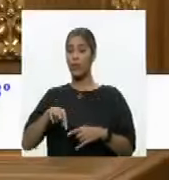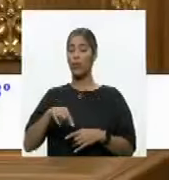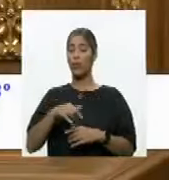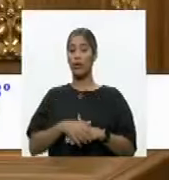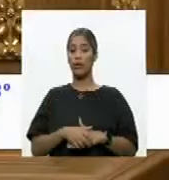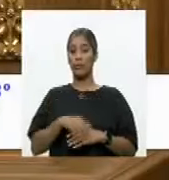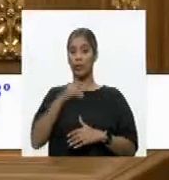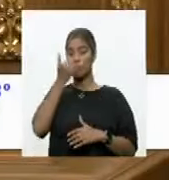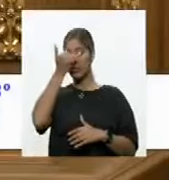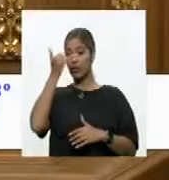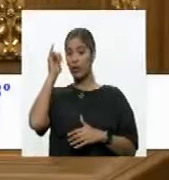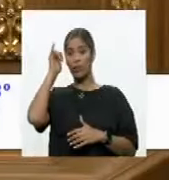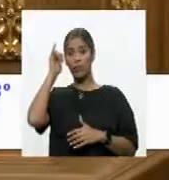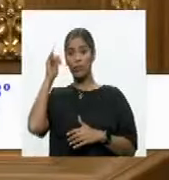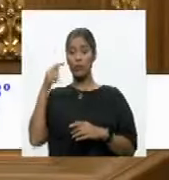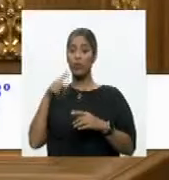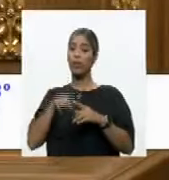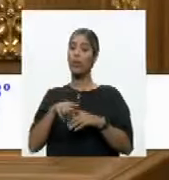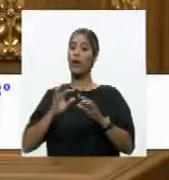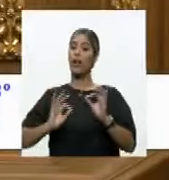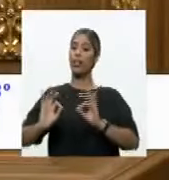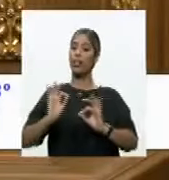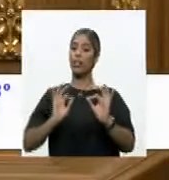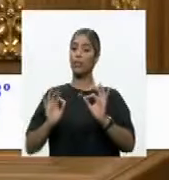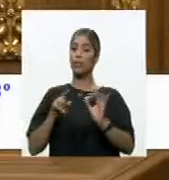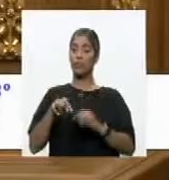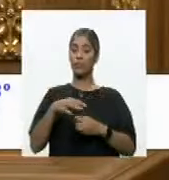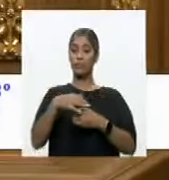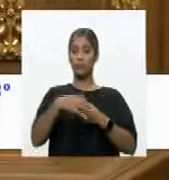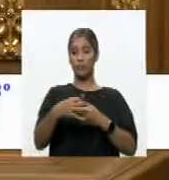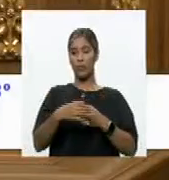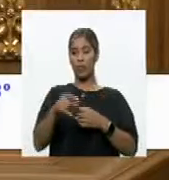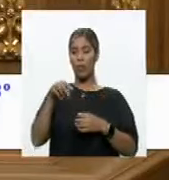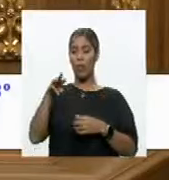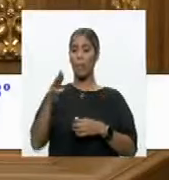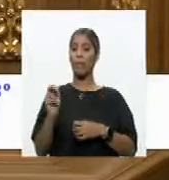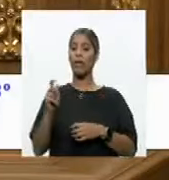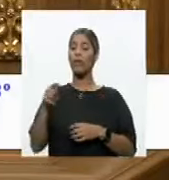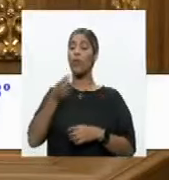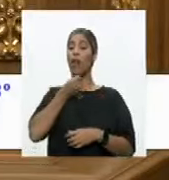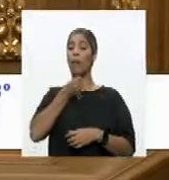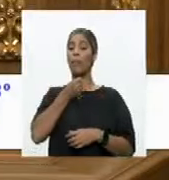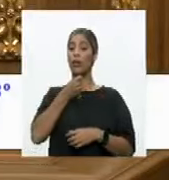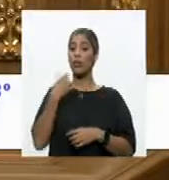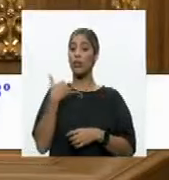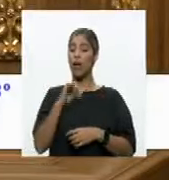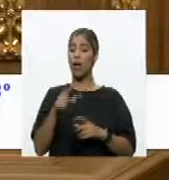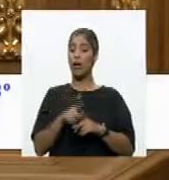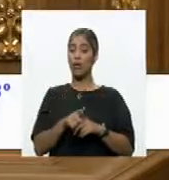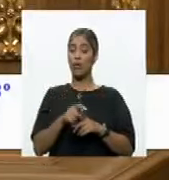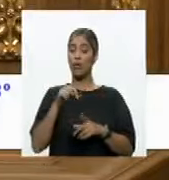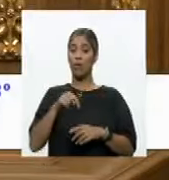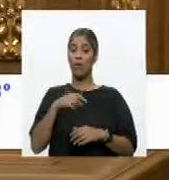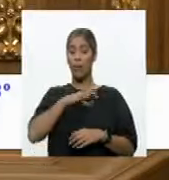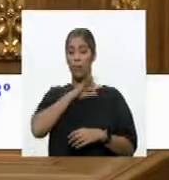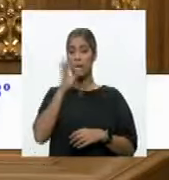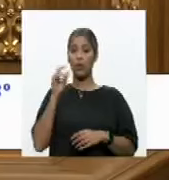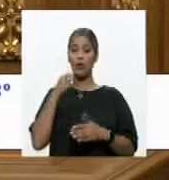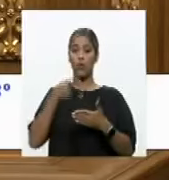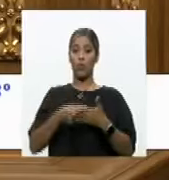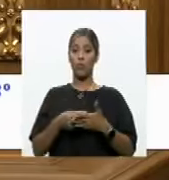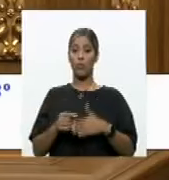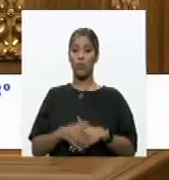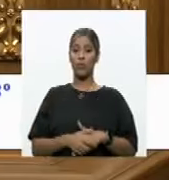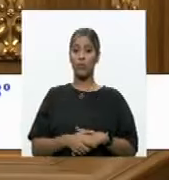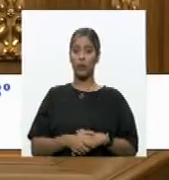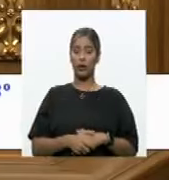Yaritagua, estado Yaracuy, capital del municipio Peña, con un periodista que tenía un programa en Barquisimeto que se llamaba